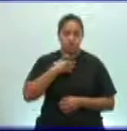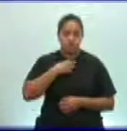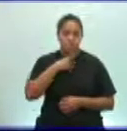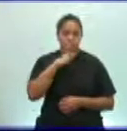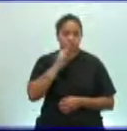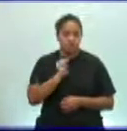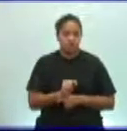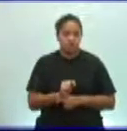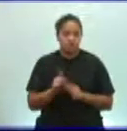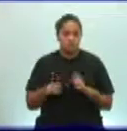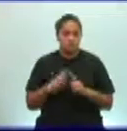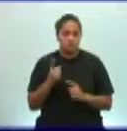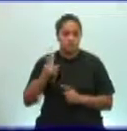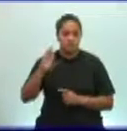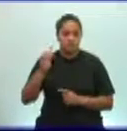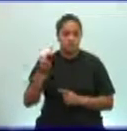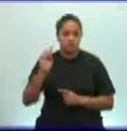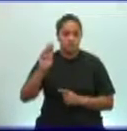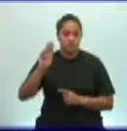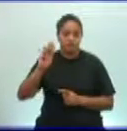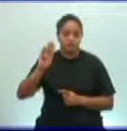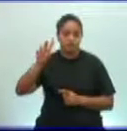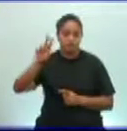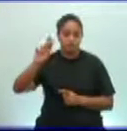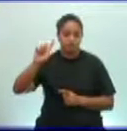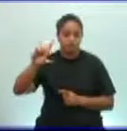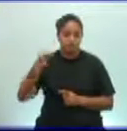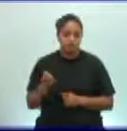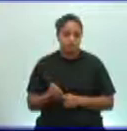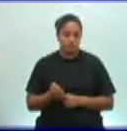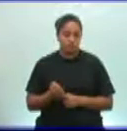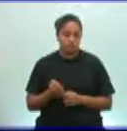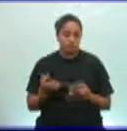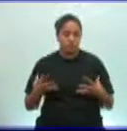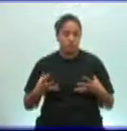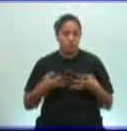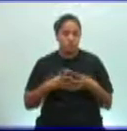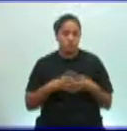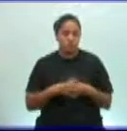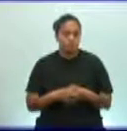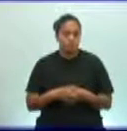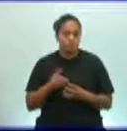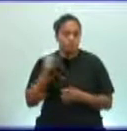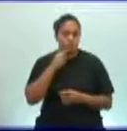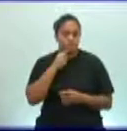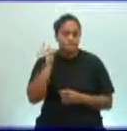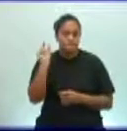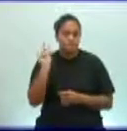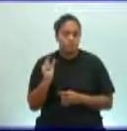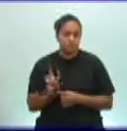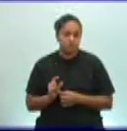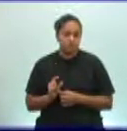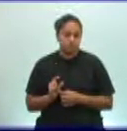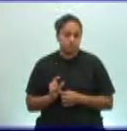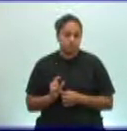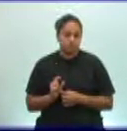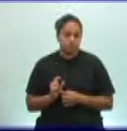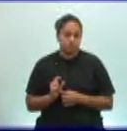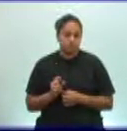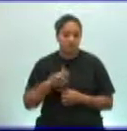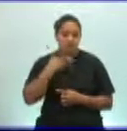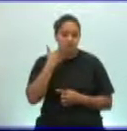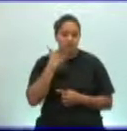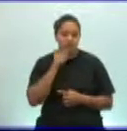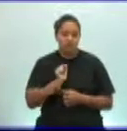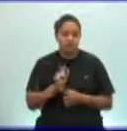una composición poética narrativa breve en la que los personajes suelen ser animales o cosas que hablan o